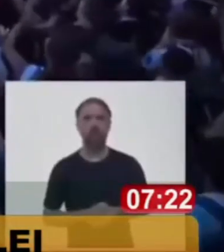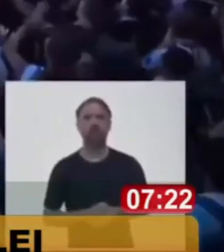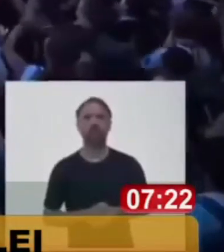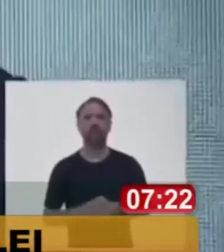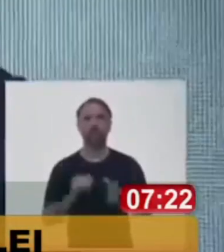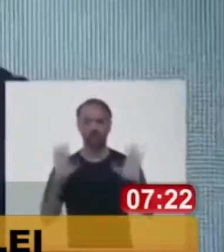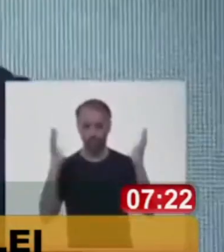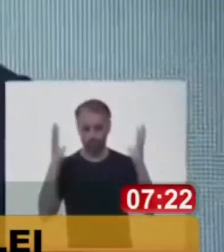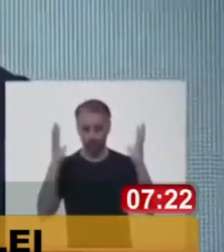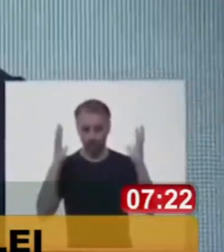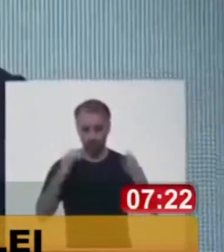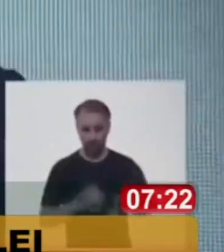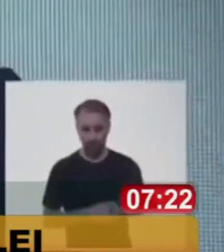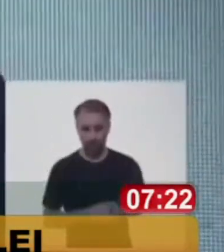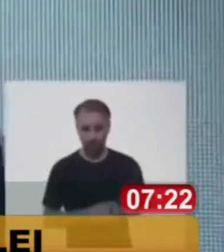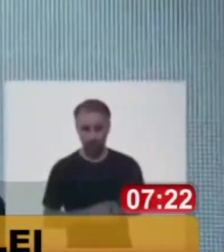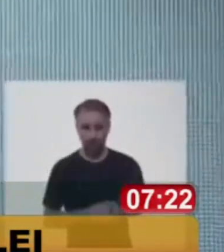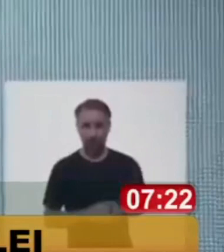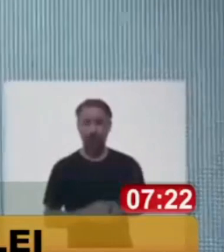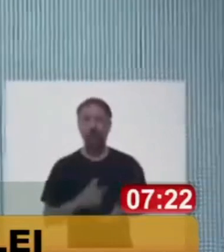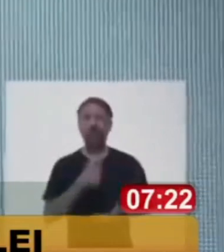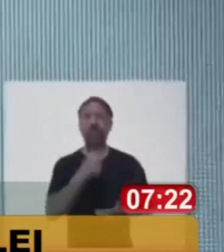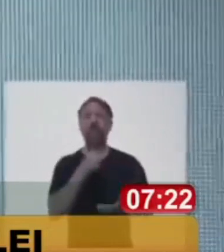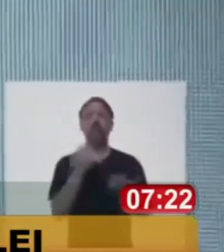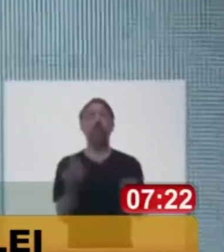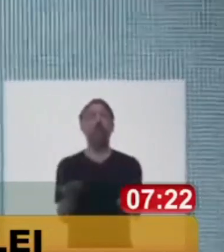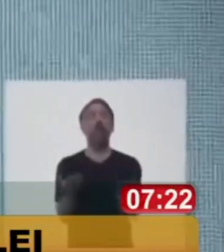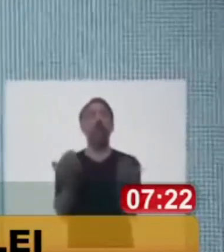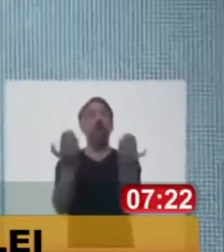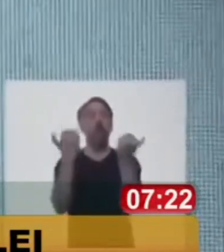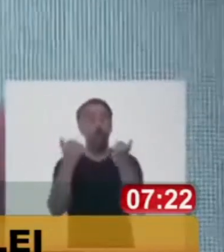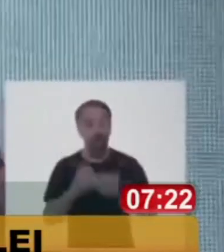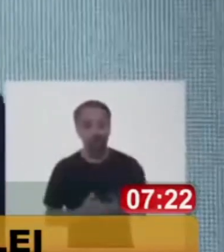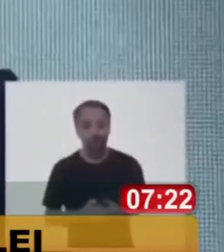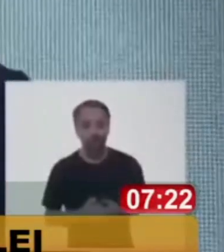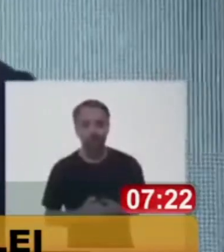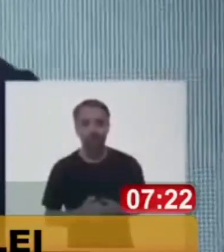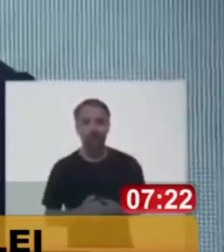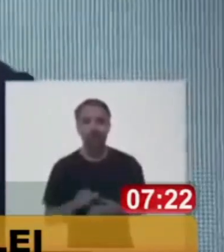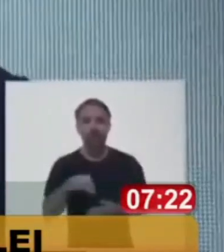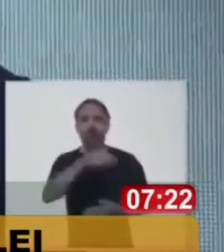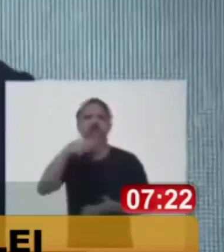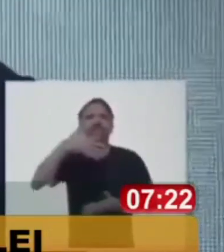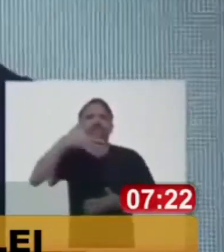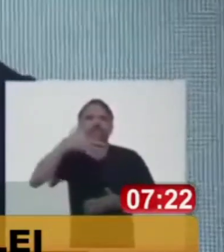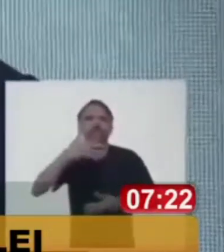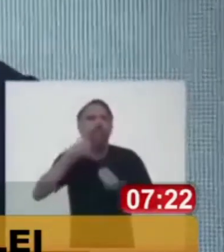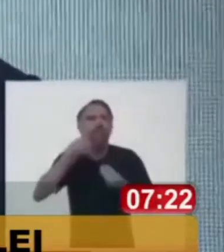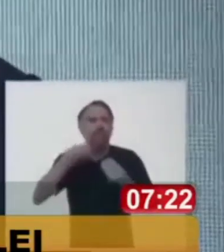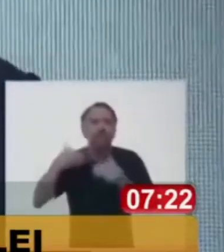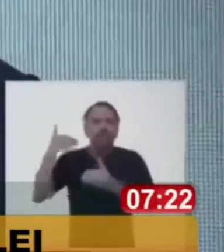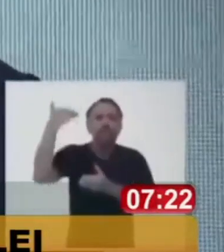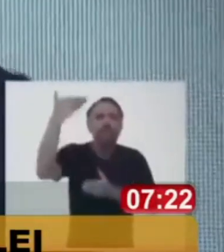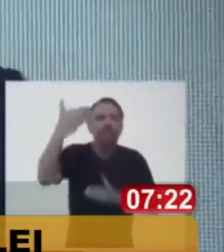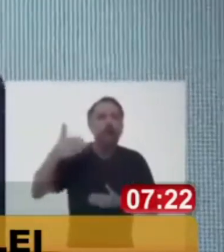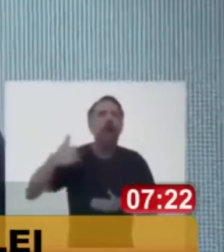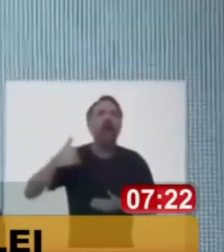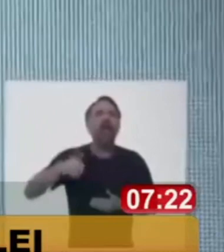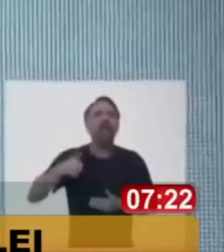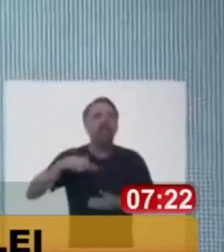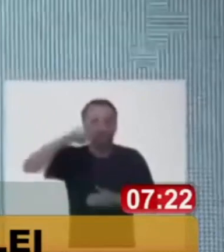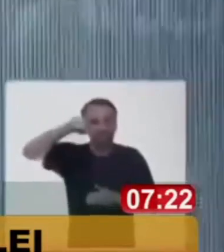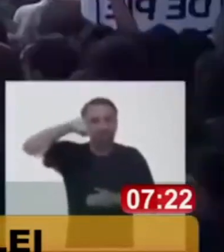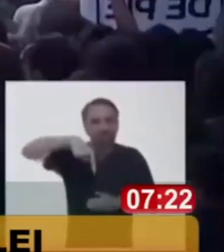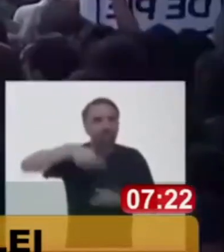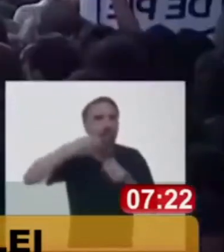Milei va vacío. Sandro, cuando Macri fue presidente de la Argentina, tenía una gobernación. Ahora la